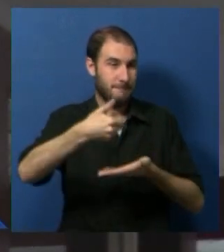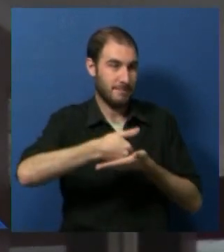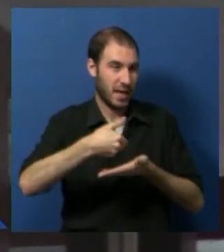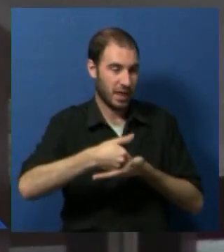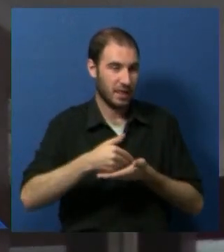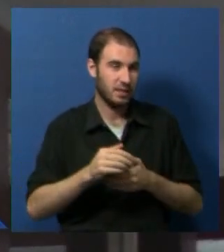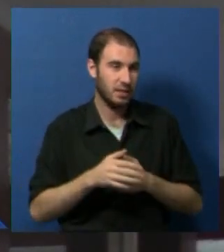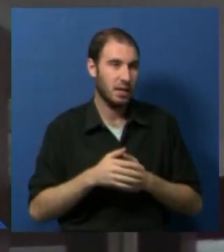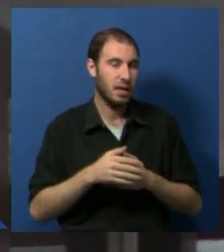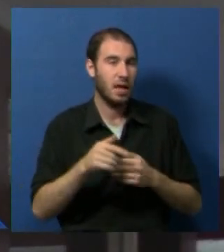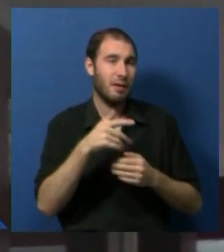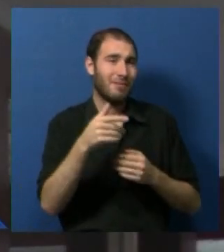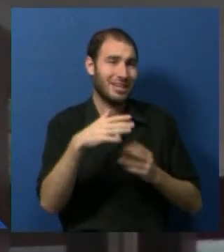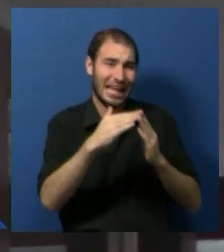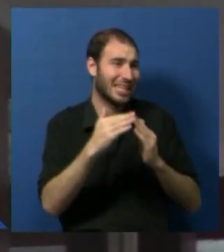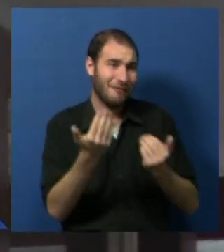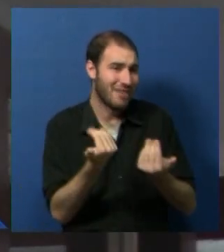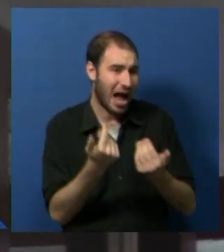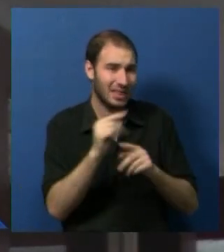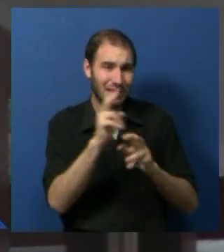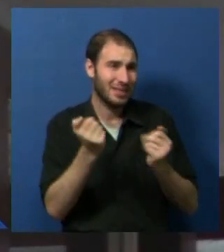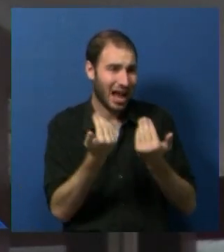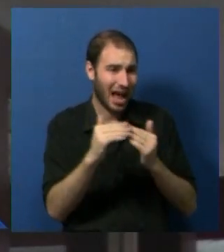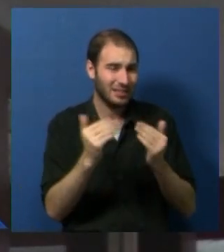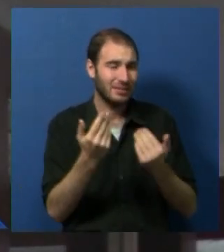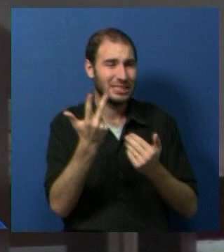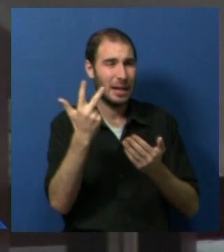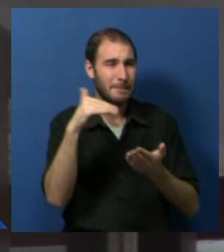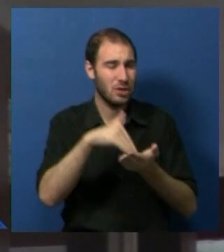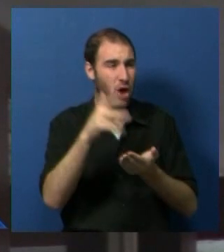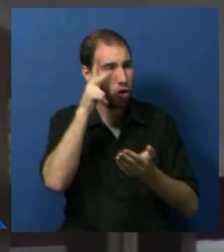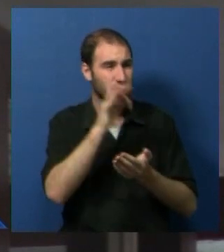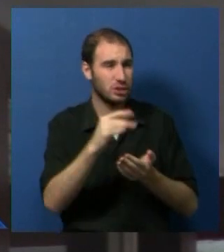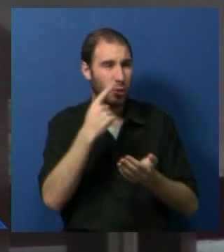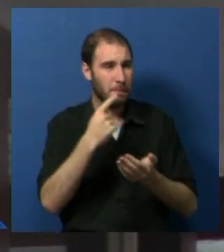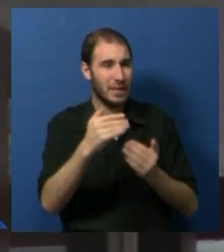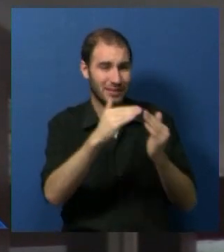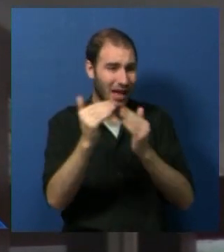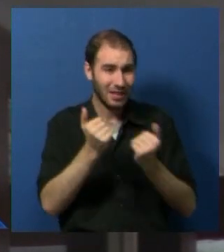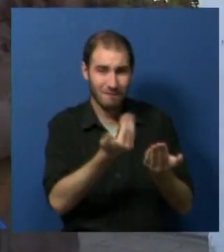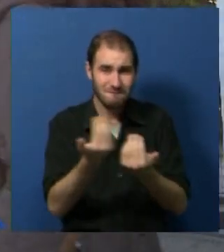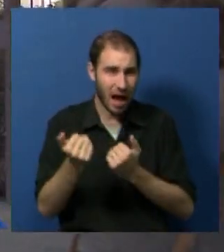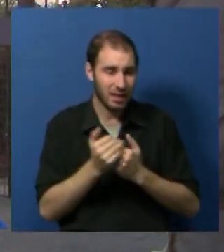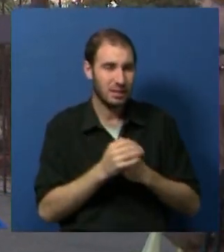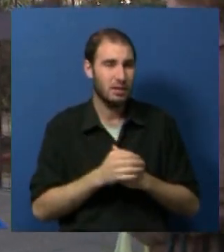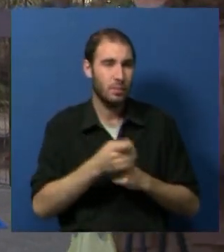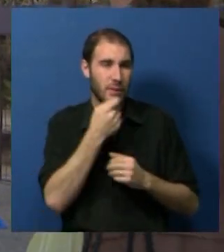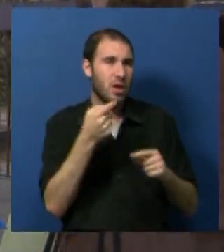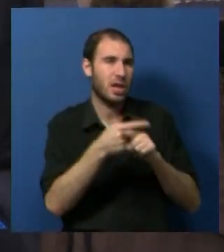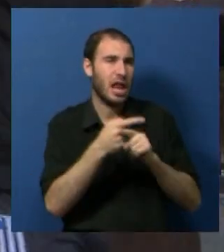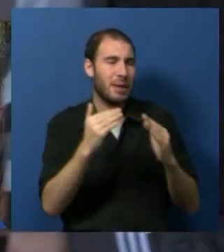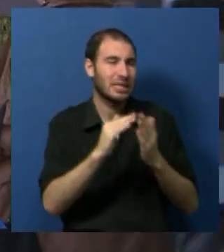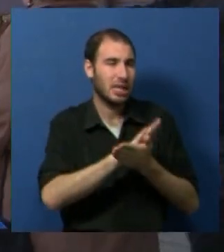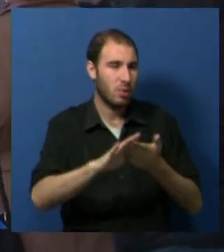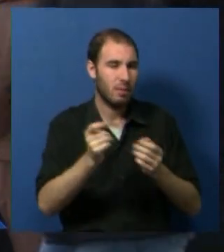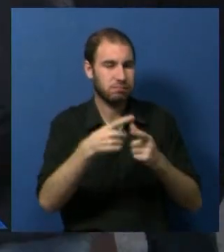en producto de un déficit estructural en materia habitacional, 3.800.000 hogares, ya sea que reclaman vivienda